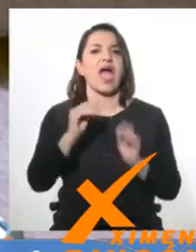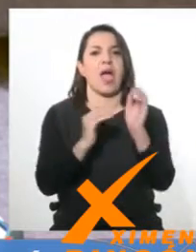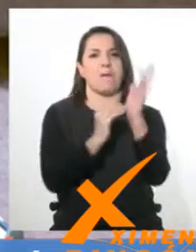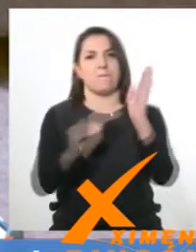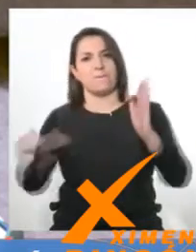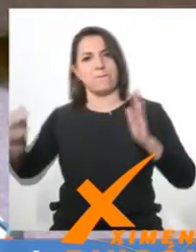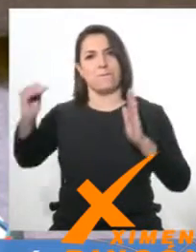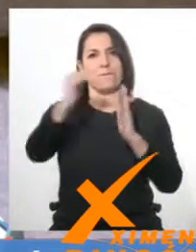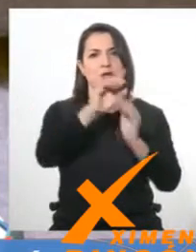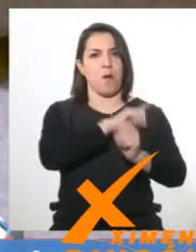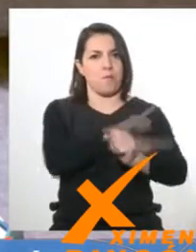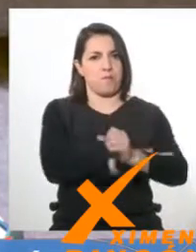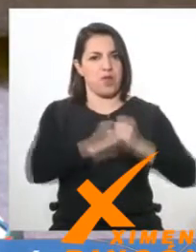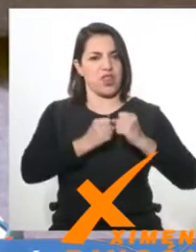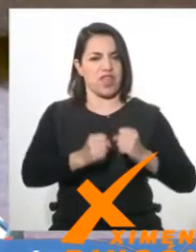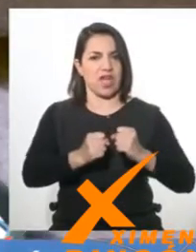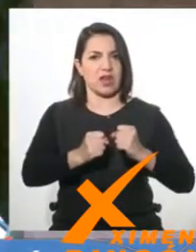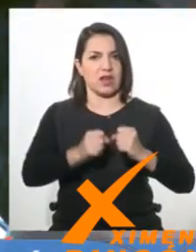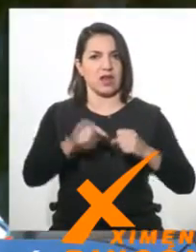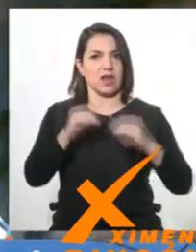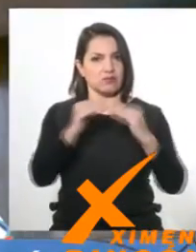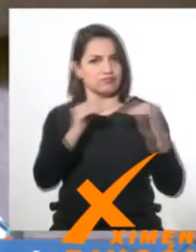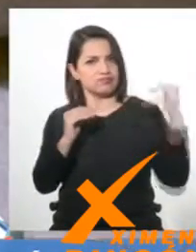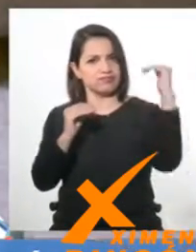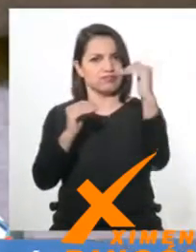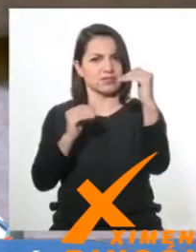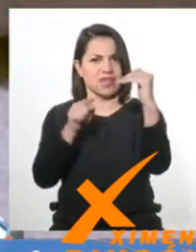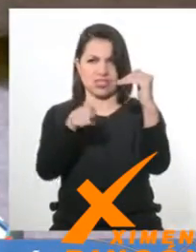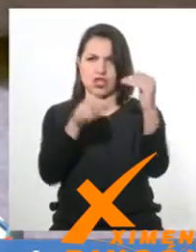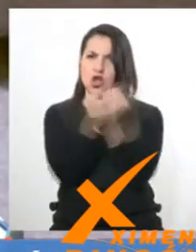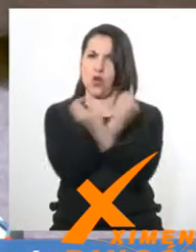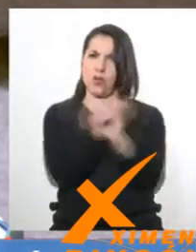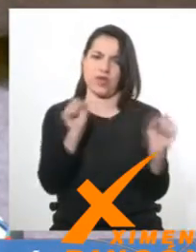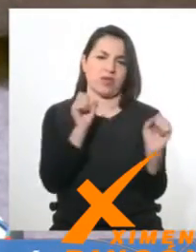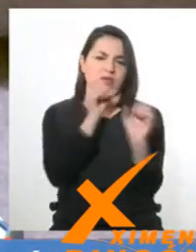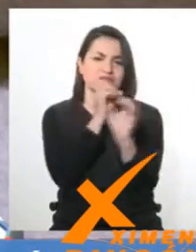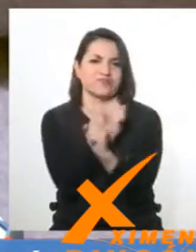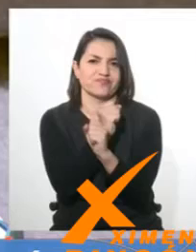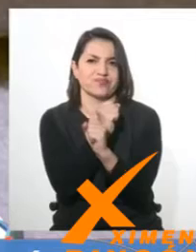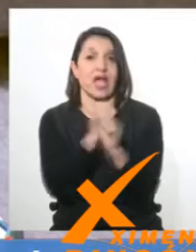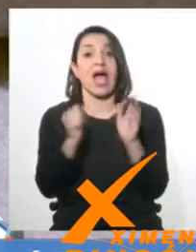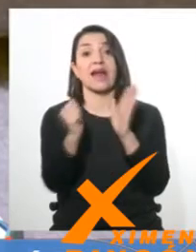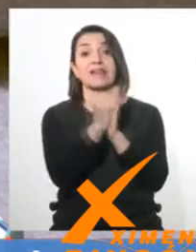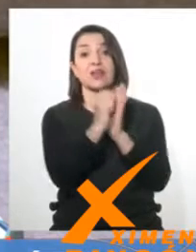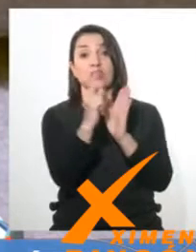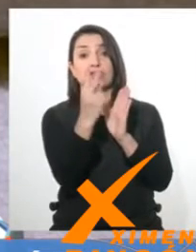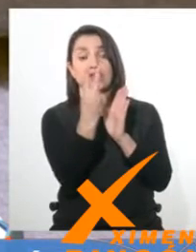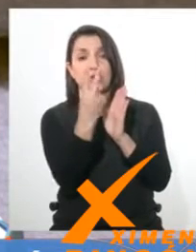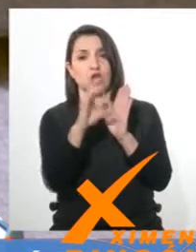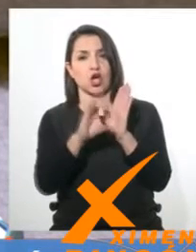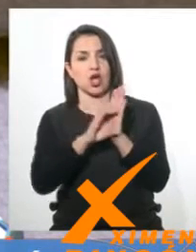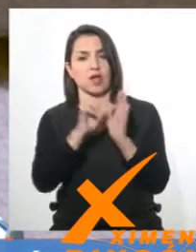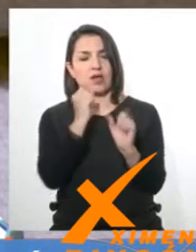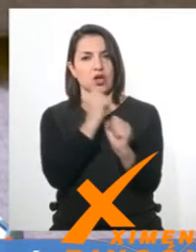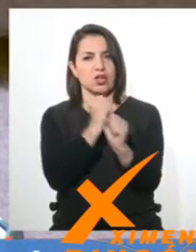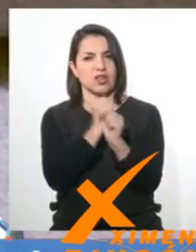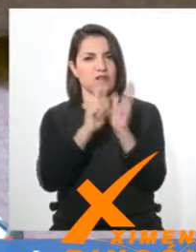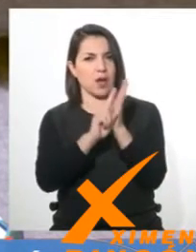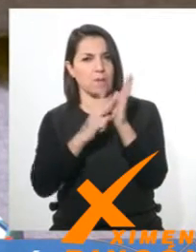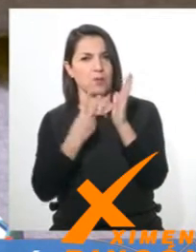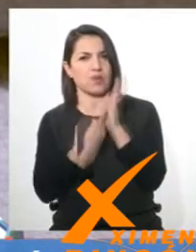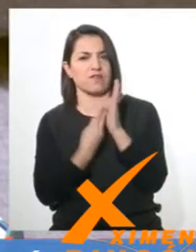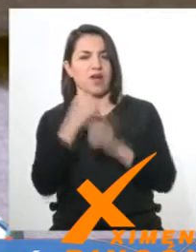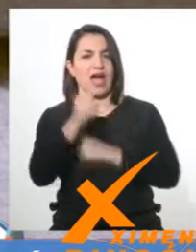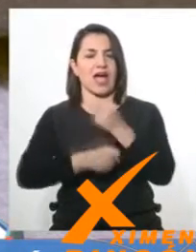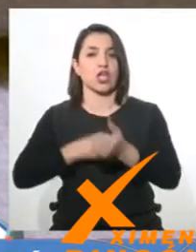que no se puede tolerar. El artículo segundo del Código del Trabajo fue modificado el año